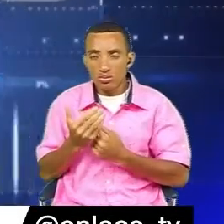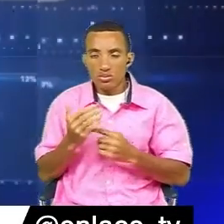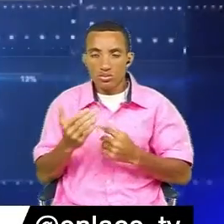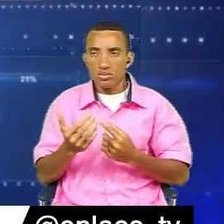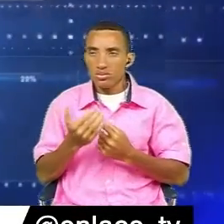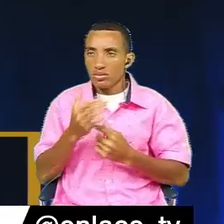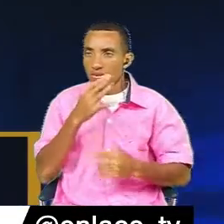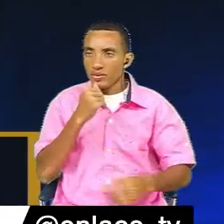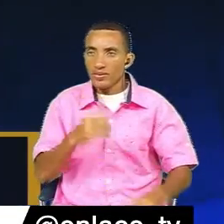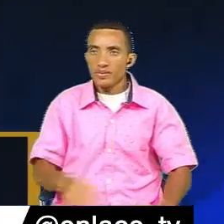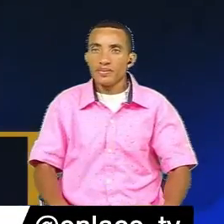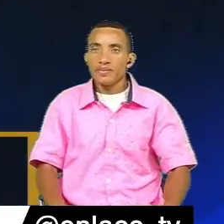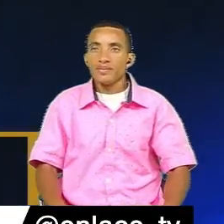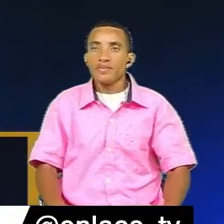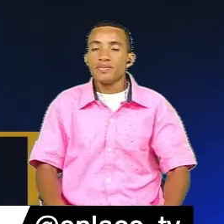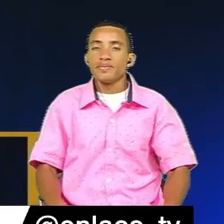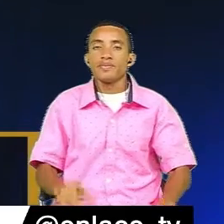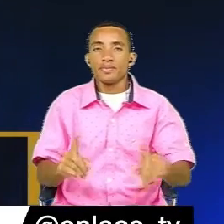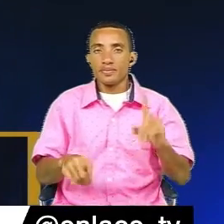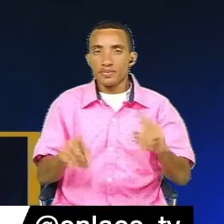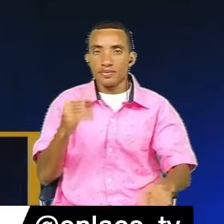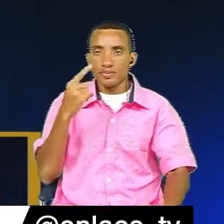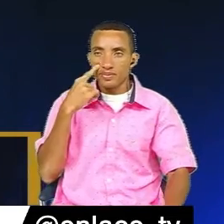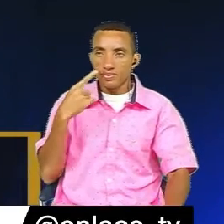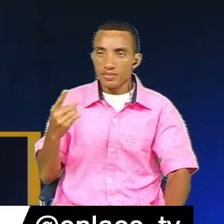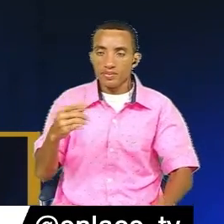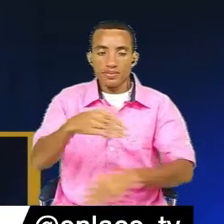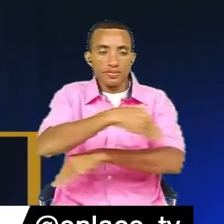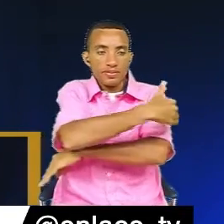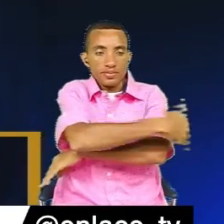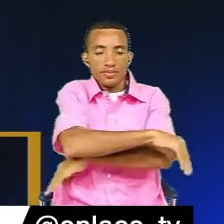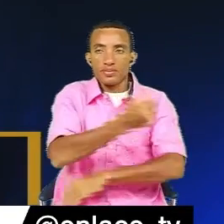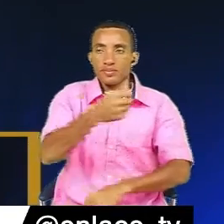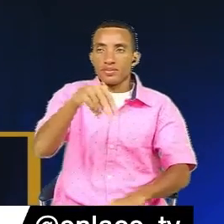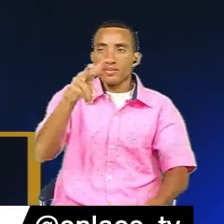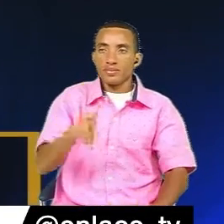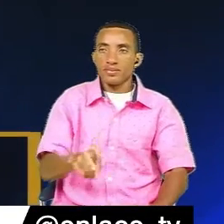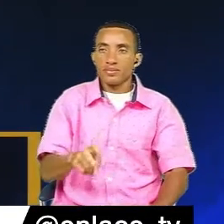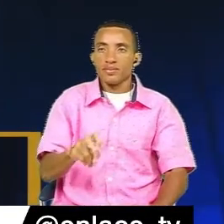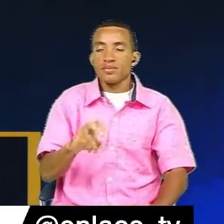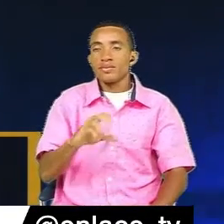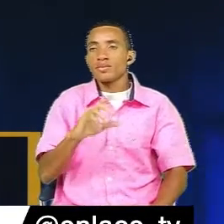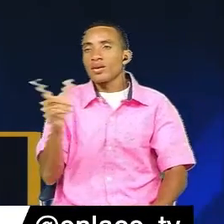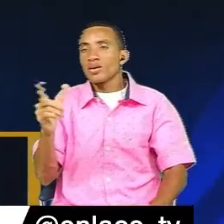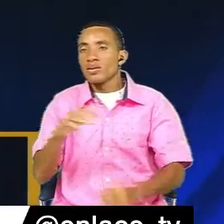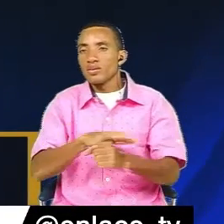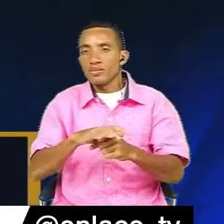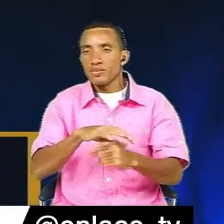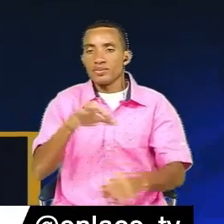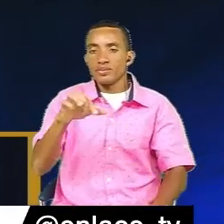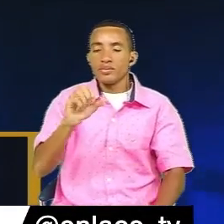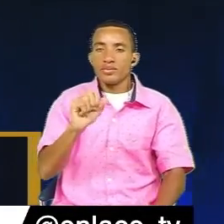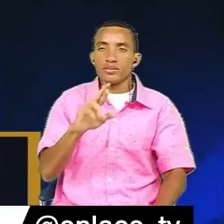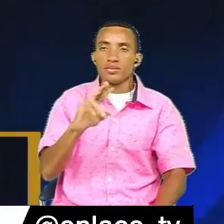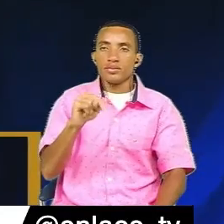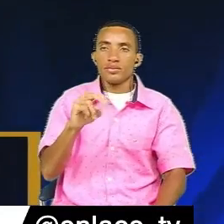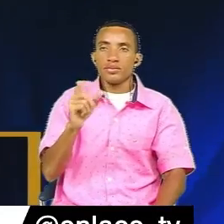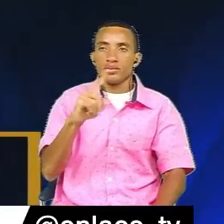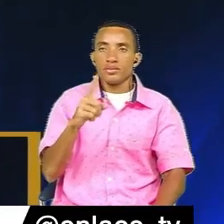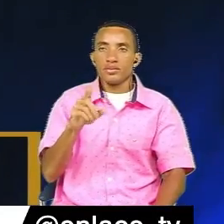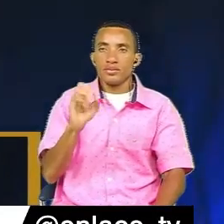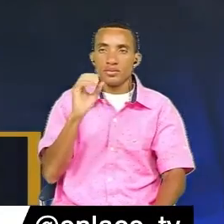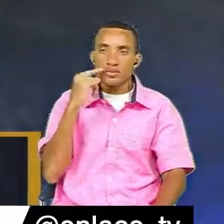seguridad. Reporteros ciudadanos de la carrera 17C con calle 63 del barrio El Parnaso en la comuna 2 se encuentran indignados con